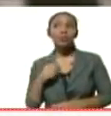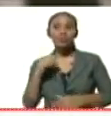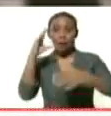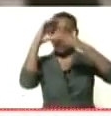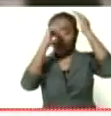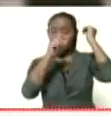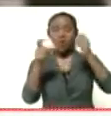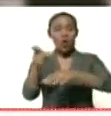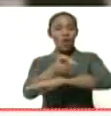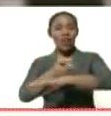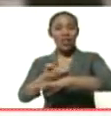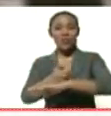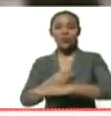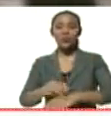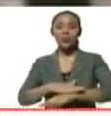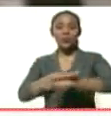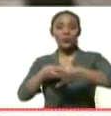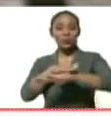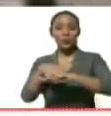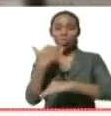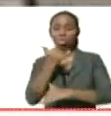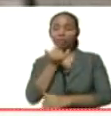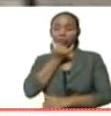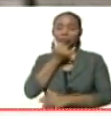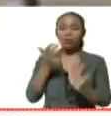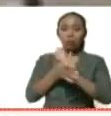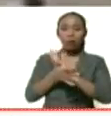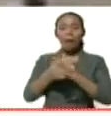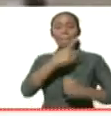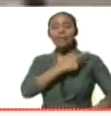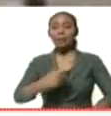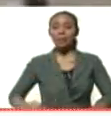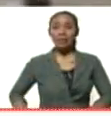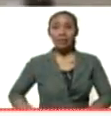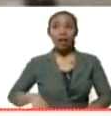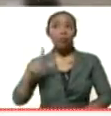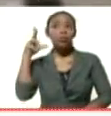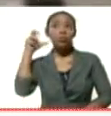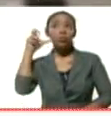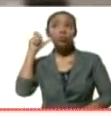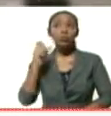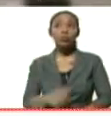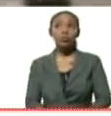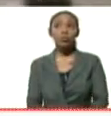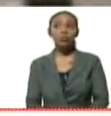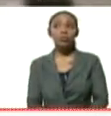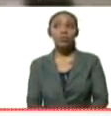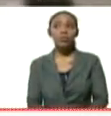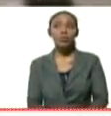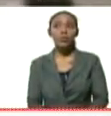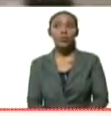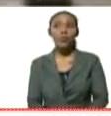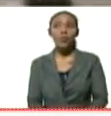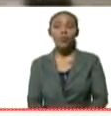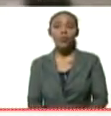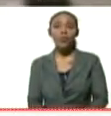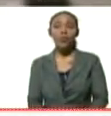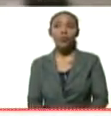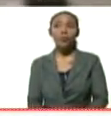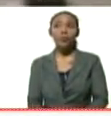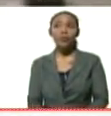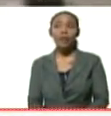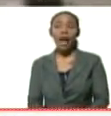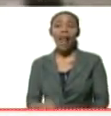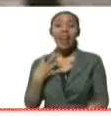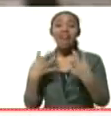embajadora, gobernadora, le iba a decir, vicepresidenta, oído, Lealtillería. La